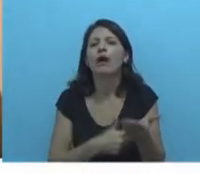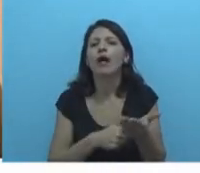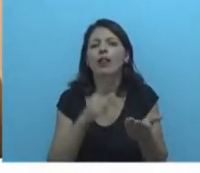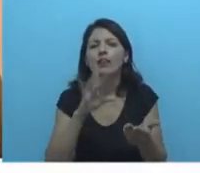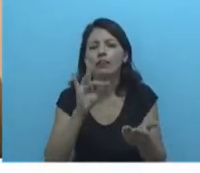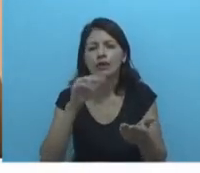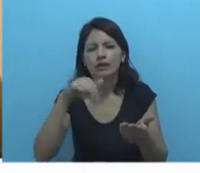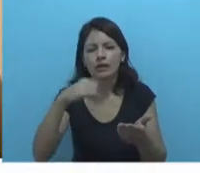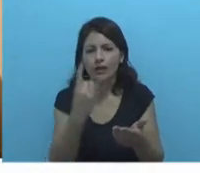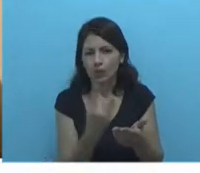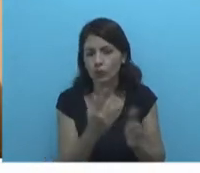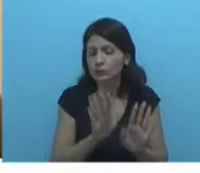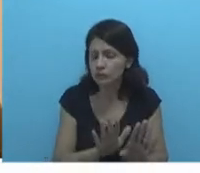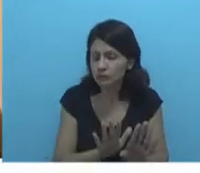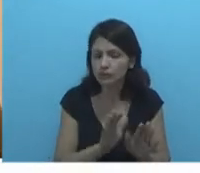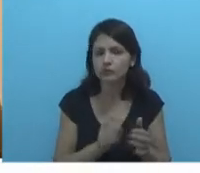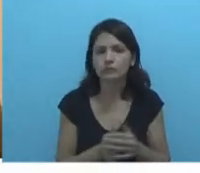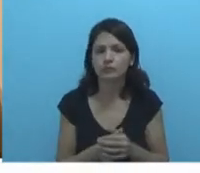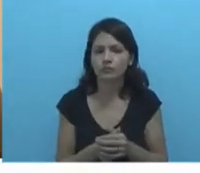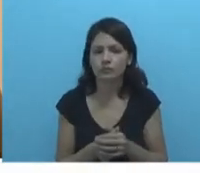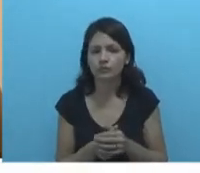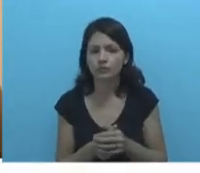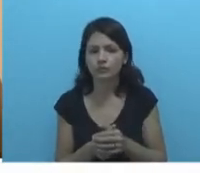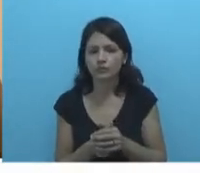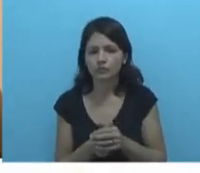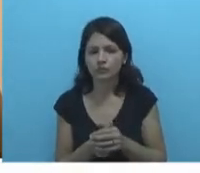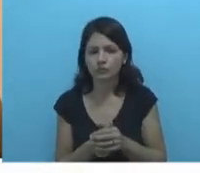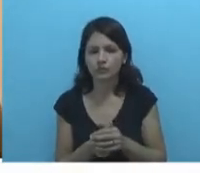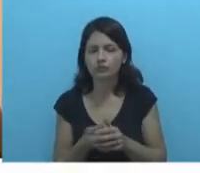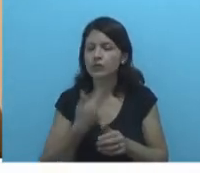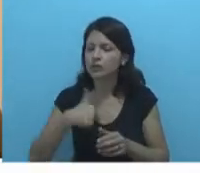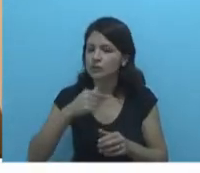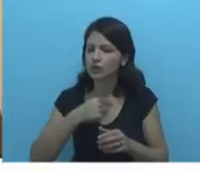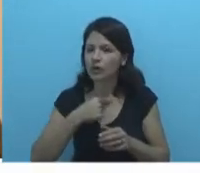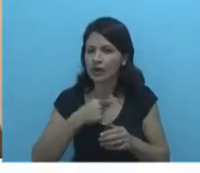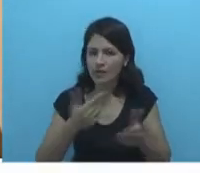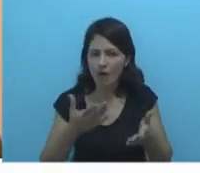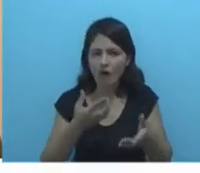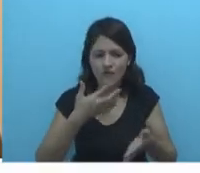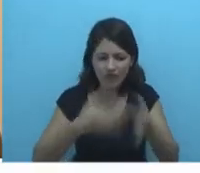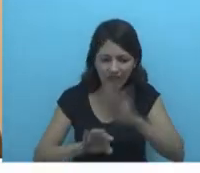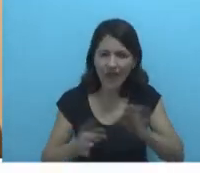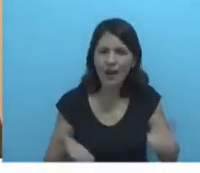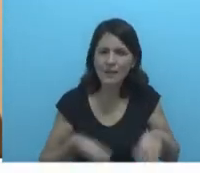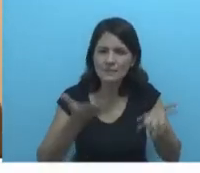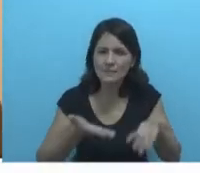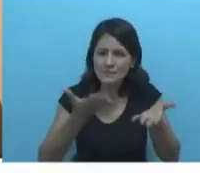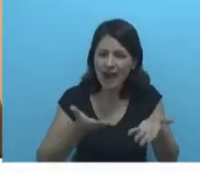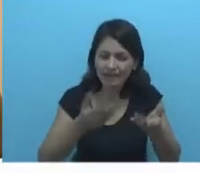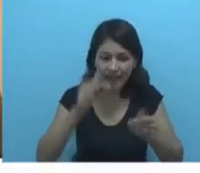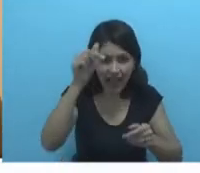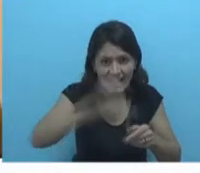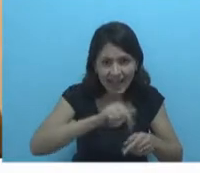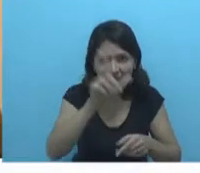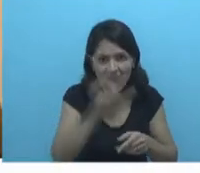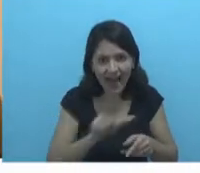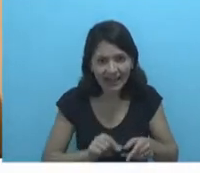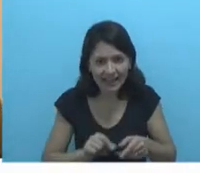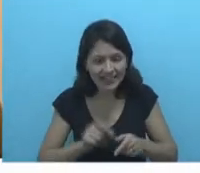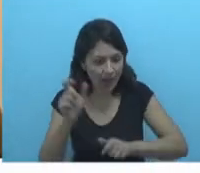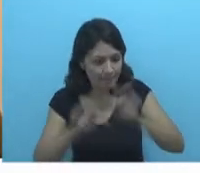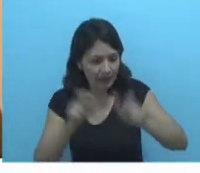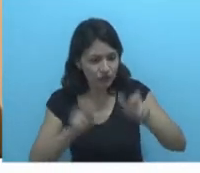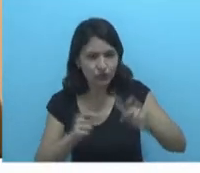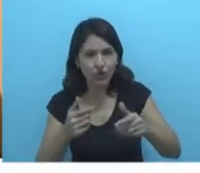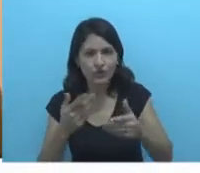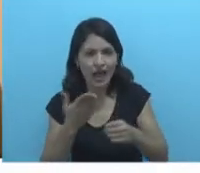esas contradicciones se achican, porque nosotros queremos aumentar la oferta, pero también que los argentinos puedan